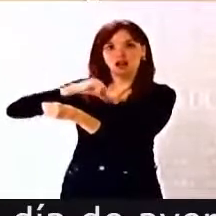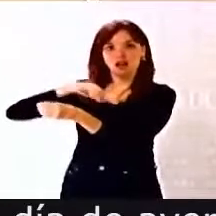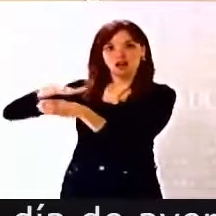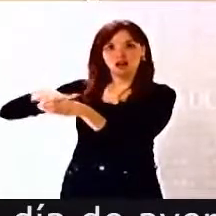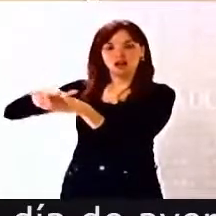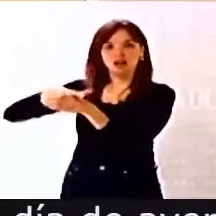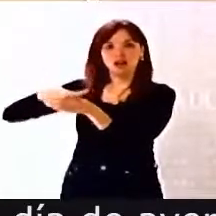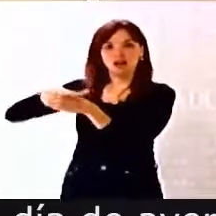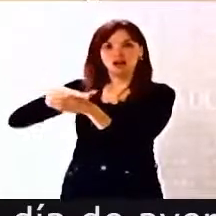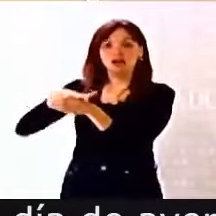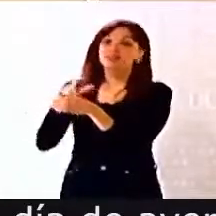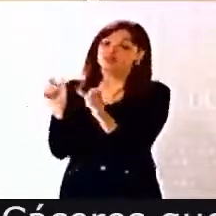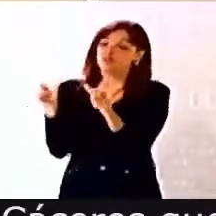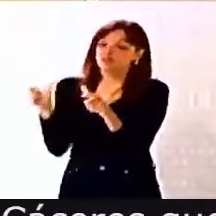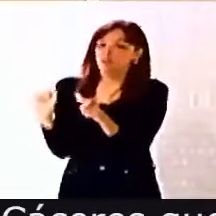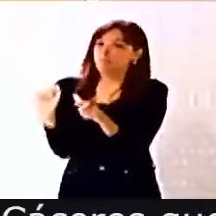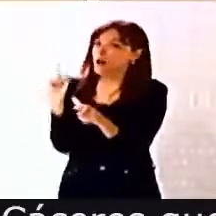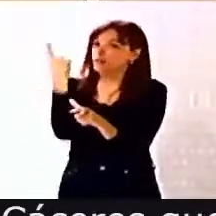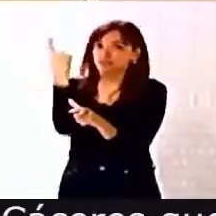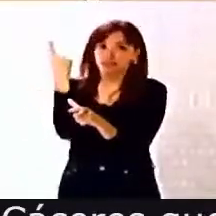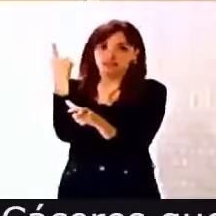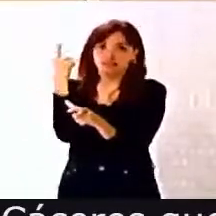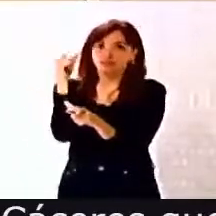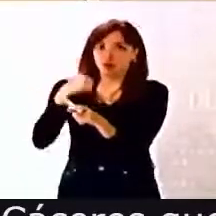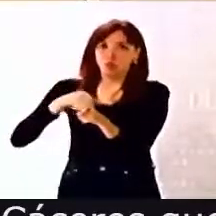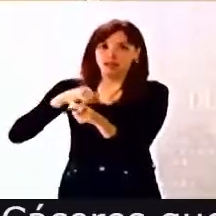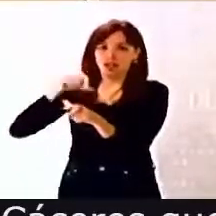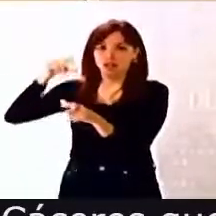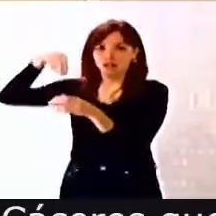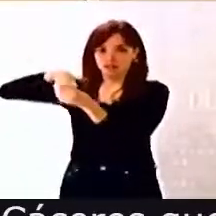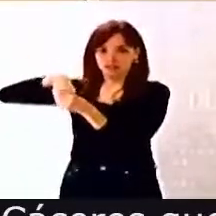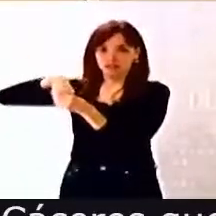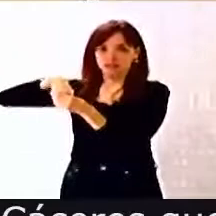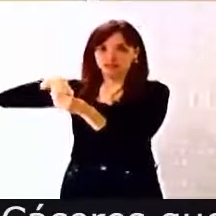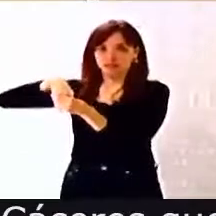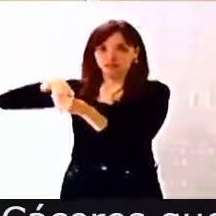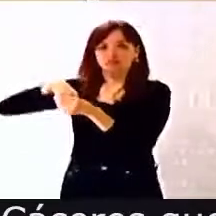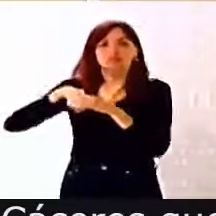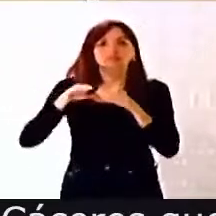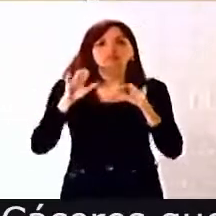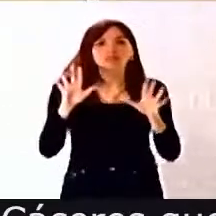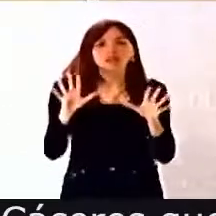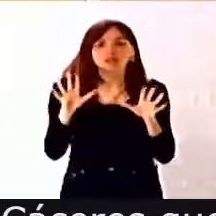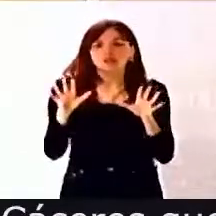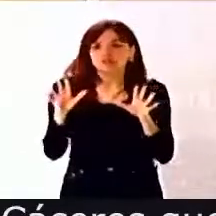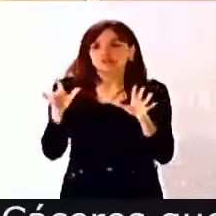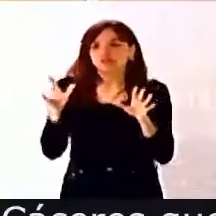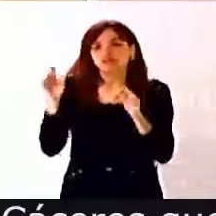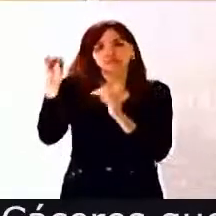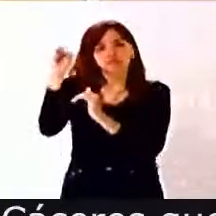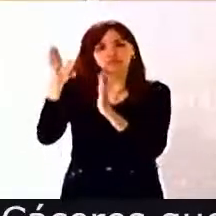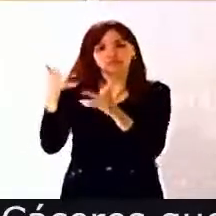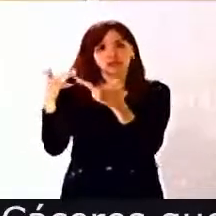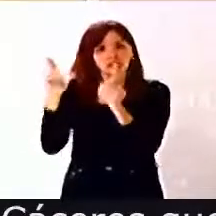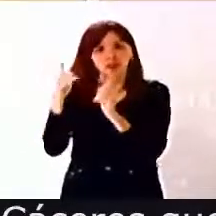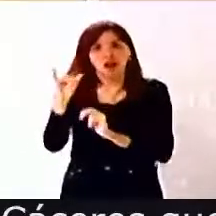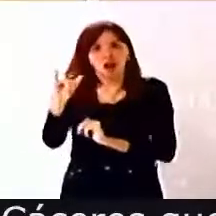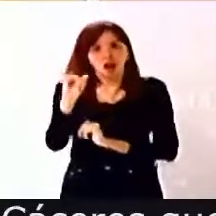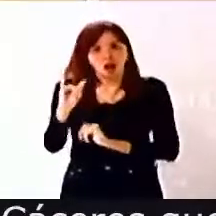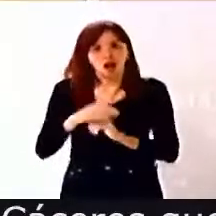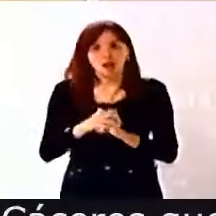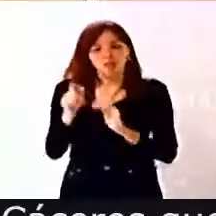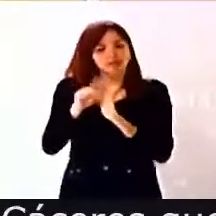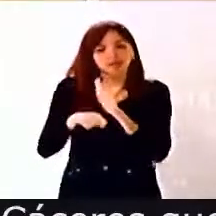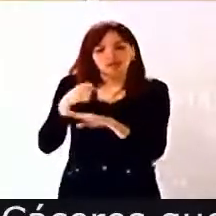que es el área que más hospitalizados tiene, pero sin que esto suponga una presión asistencial para adoptar ninguna